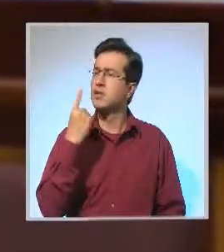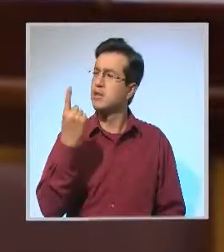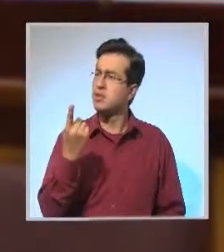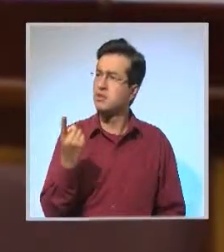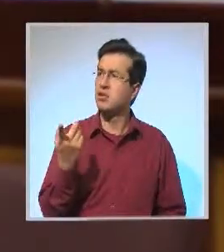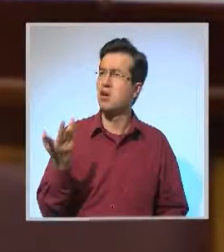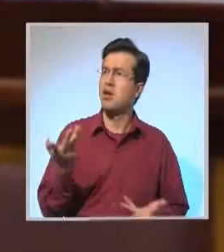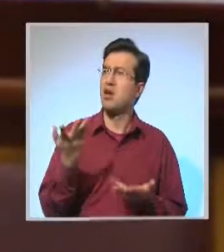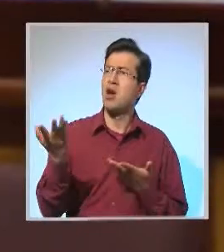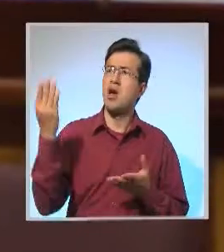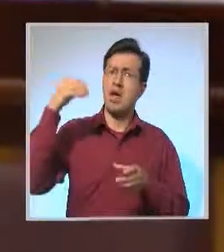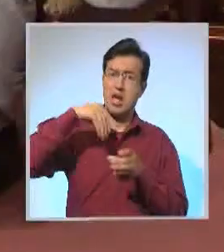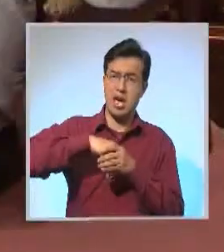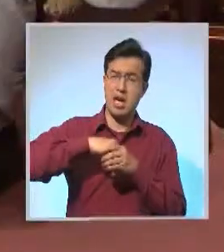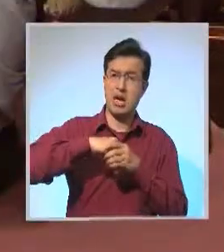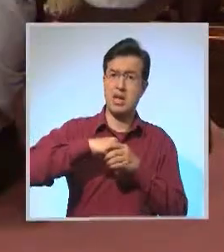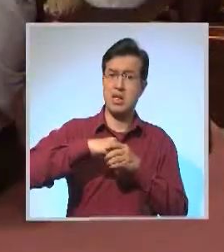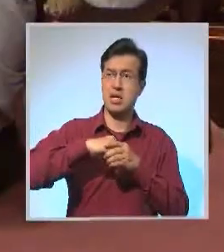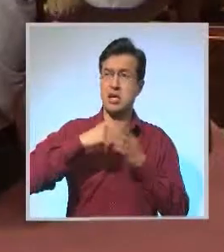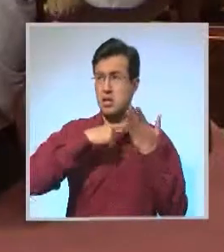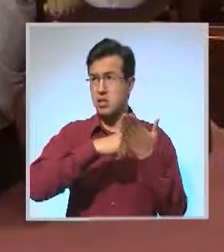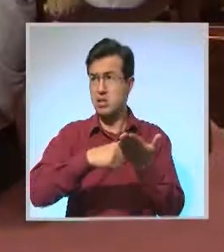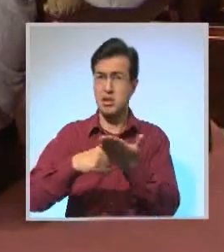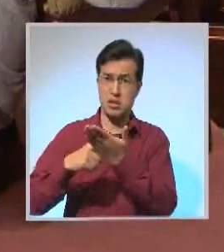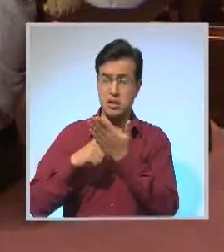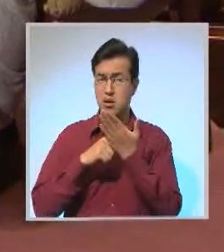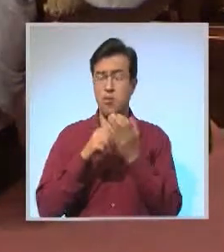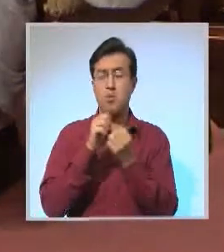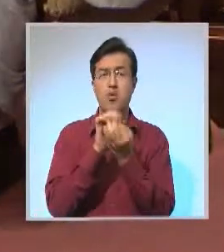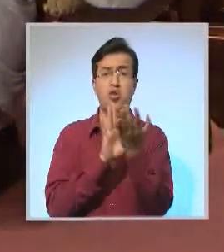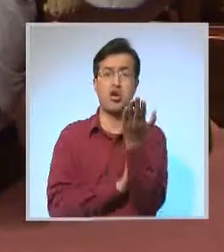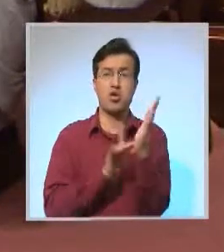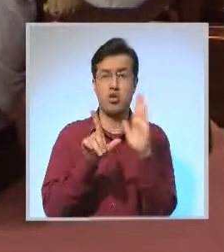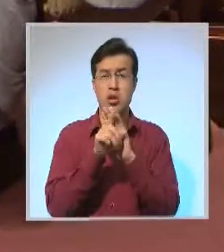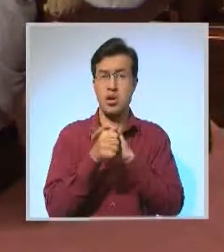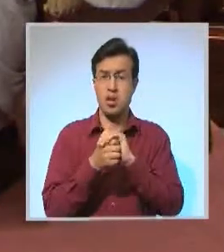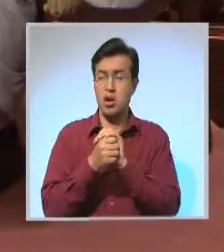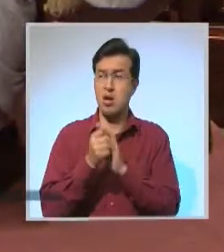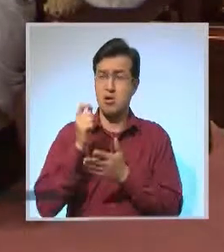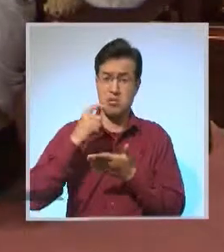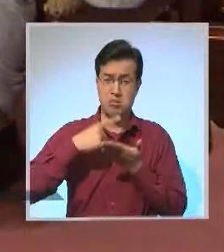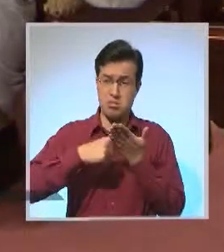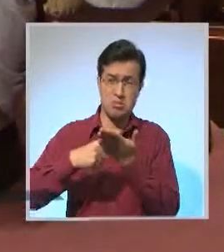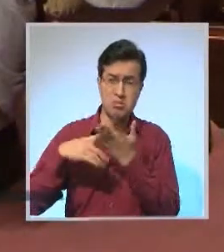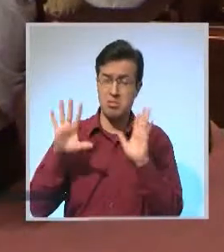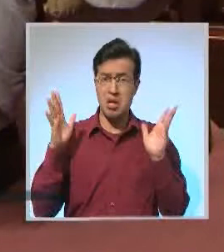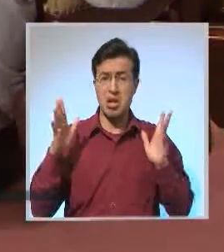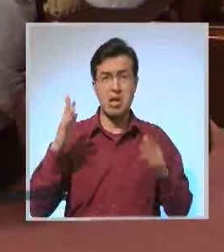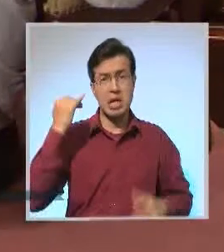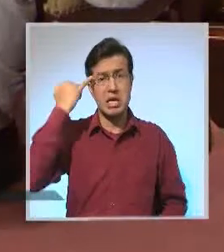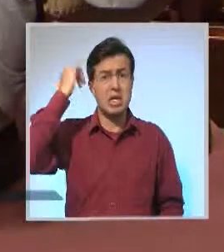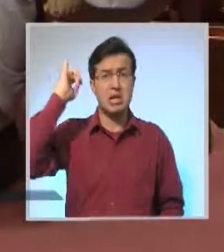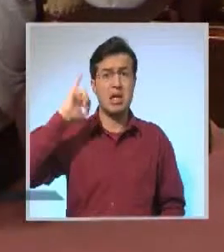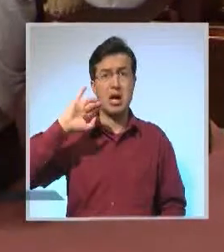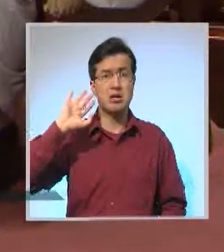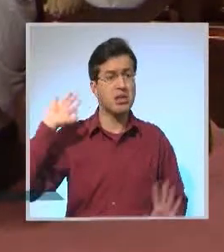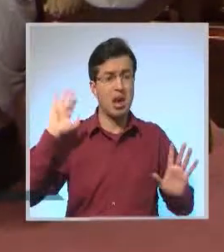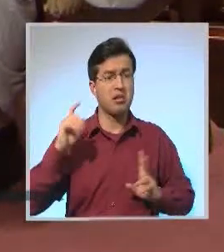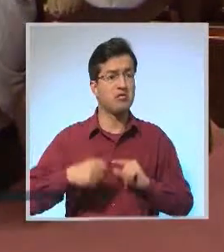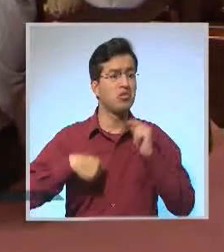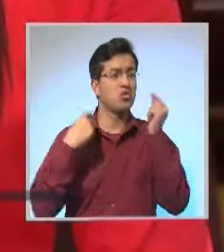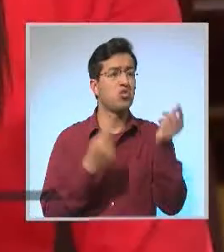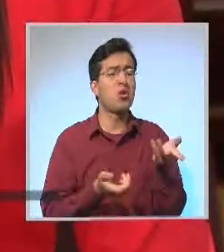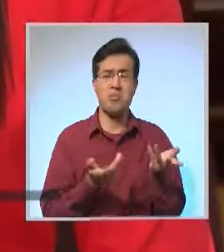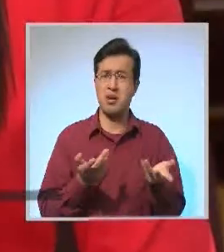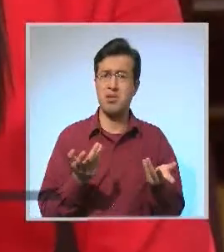nunca fue considerado fue tratado durante el análisis del proyecto de ley y que sencillamente vino directamente con el veto y que